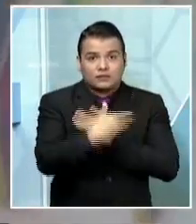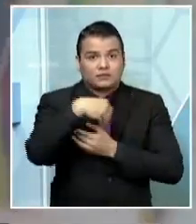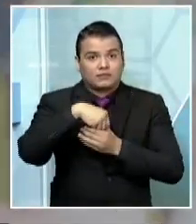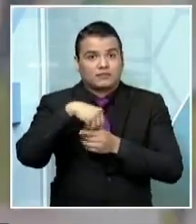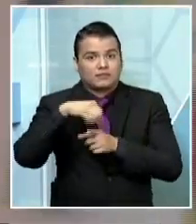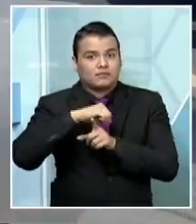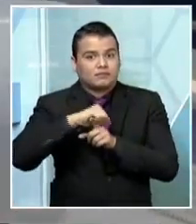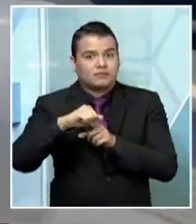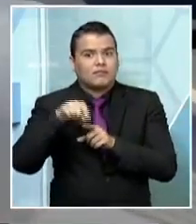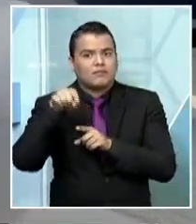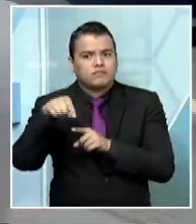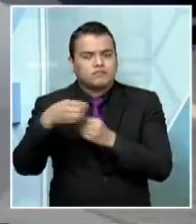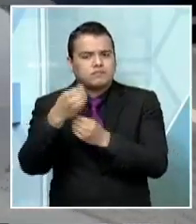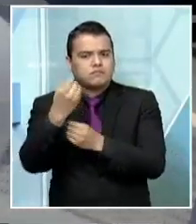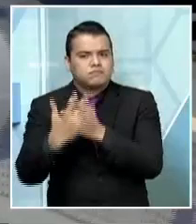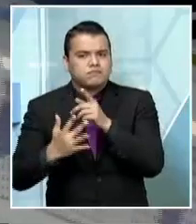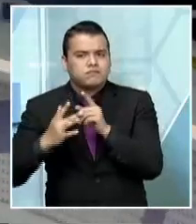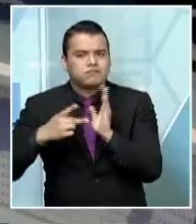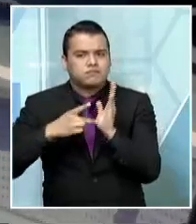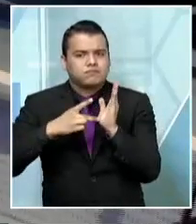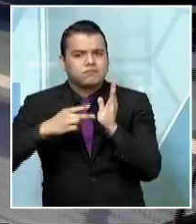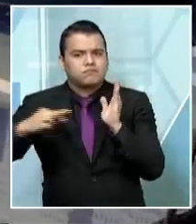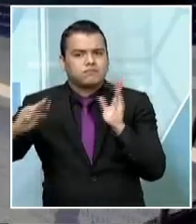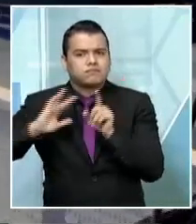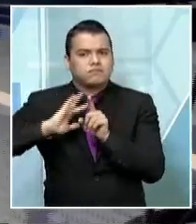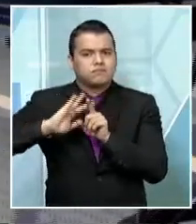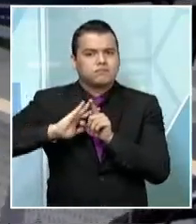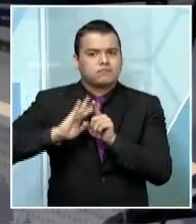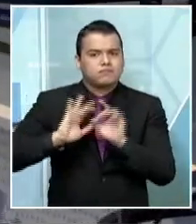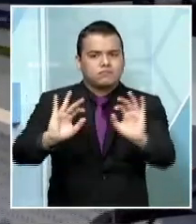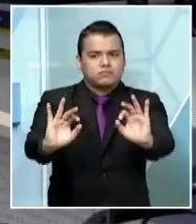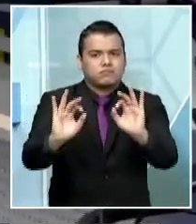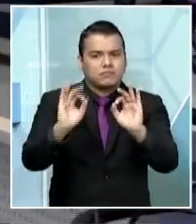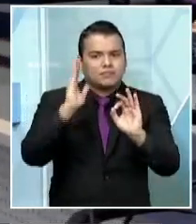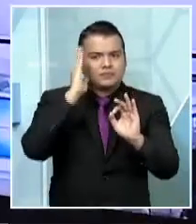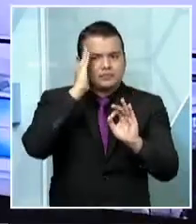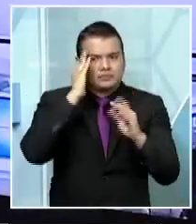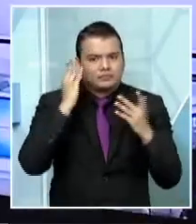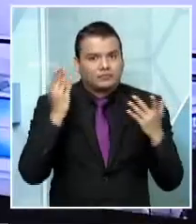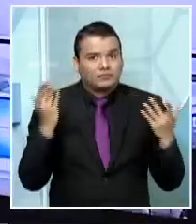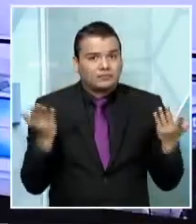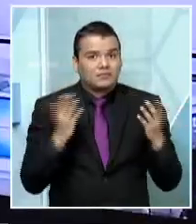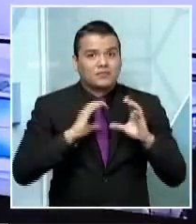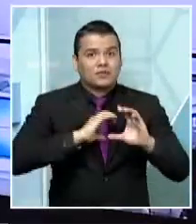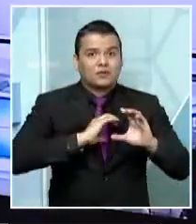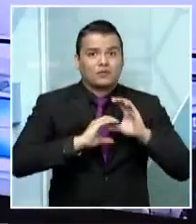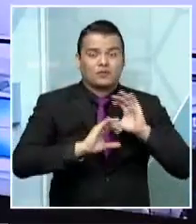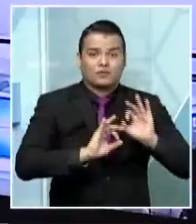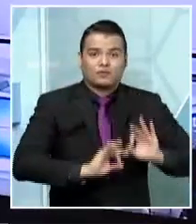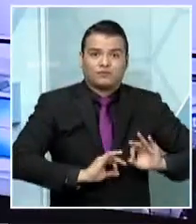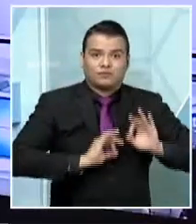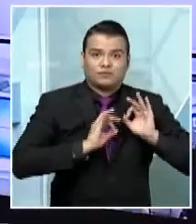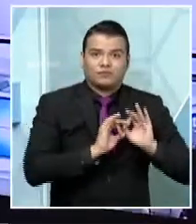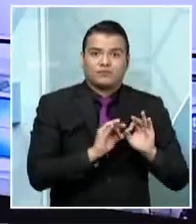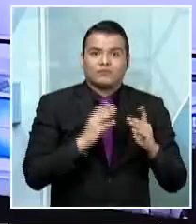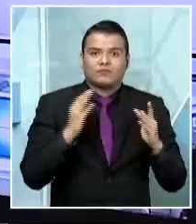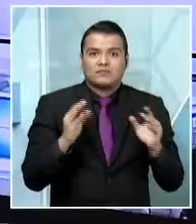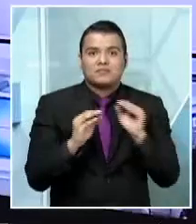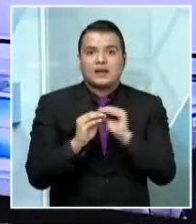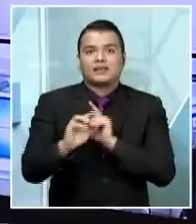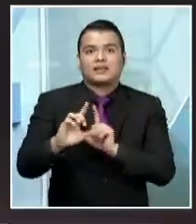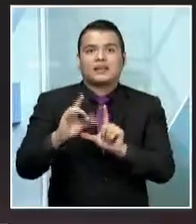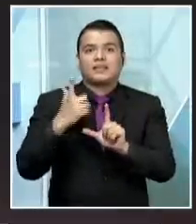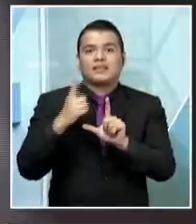mejor tecnología, pero también con los estándares de todo lo que es la calidad de la comunicación, los formatos de comunicación digital, que son las